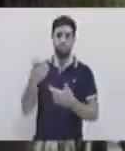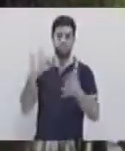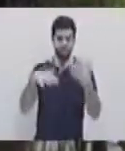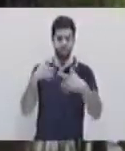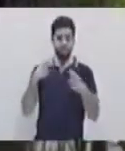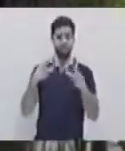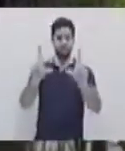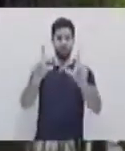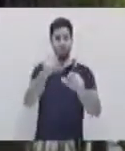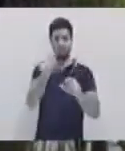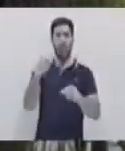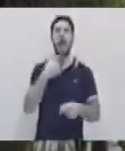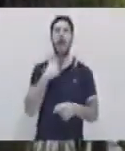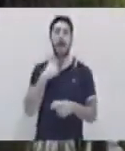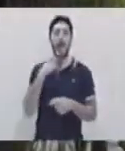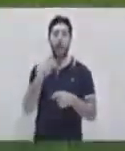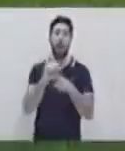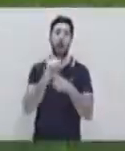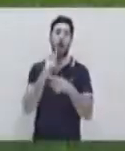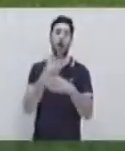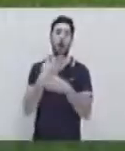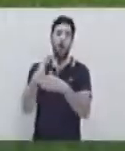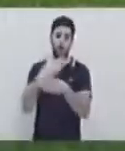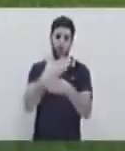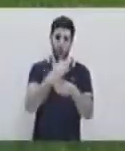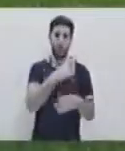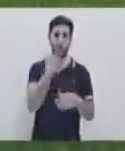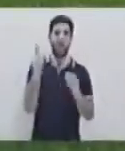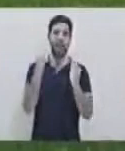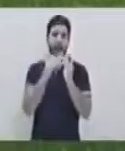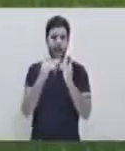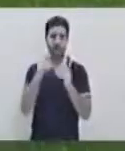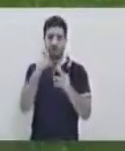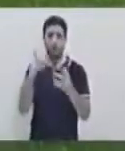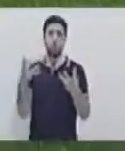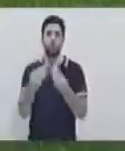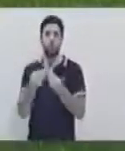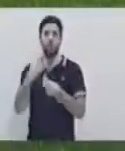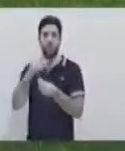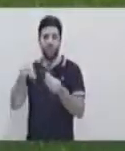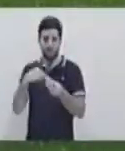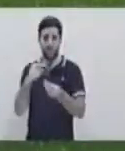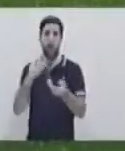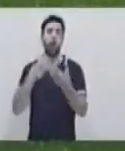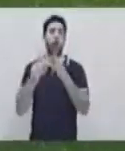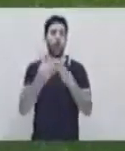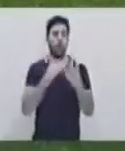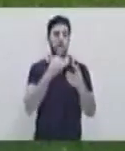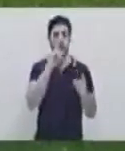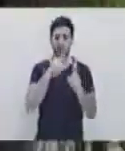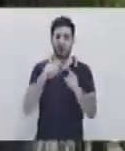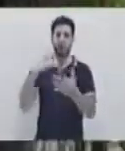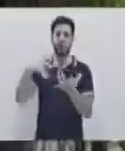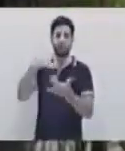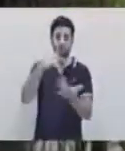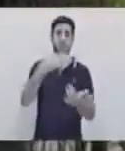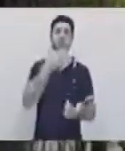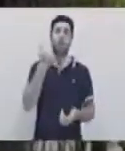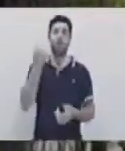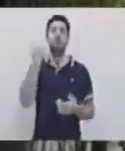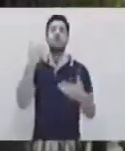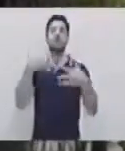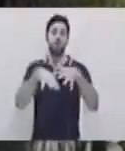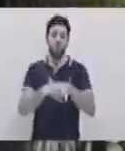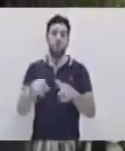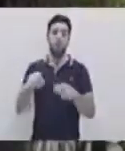Esperamos que este segmento sea de su agrado, que puedan compartir lo que aprendieron en su casa, con sus familiares, con su comunidad, y hacer